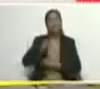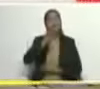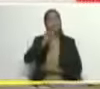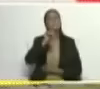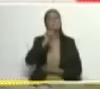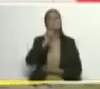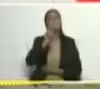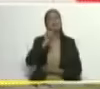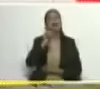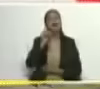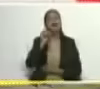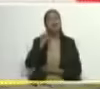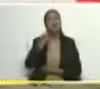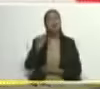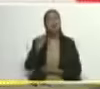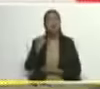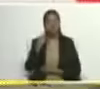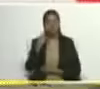Compañero, yo hoy me traje este reloj.